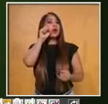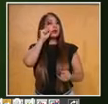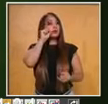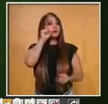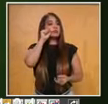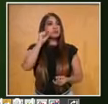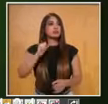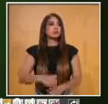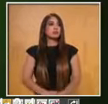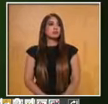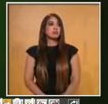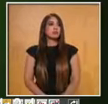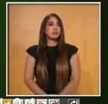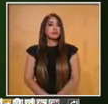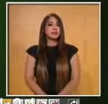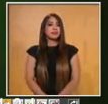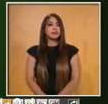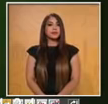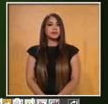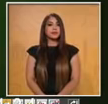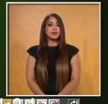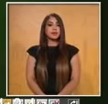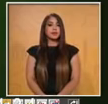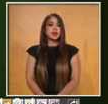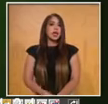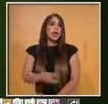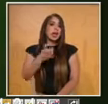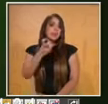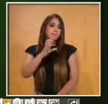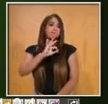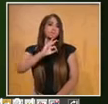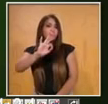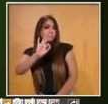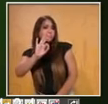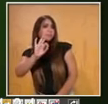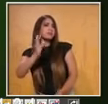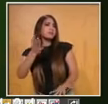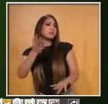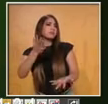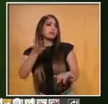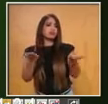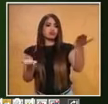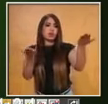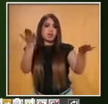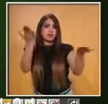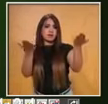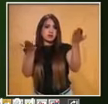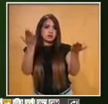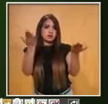Entonces podemos decir que un medio y dos cuartos son fracciones equivalentes.